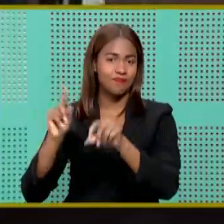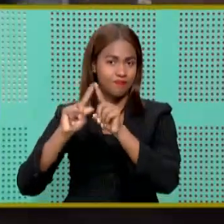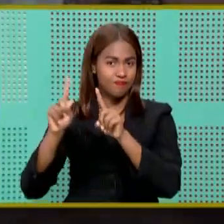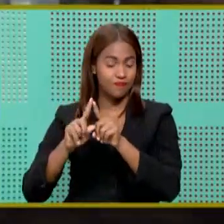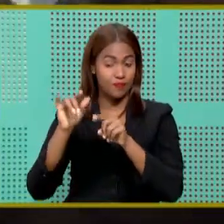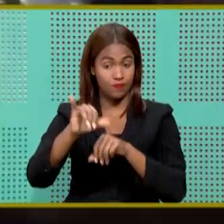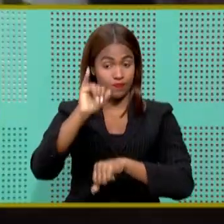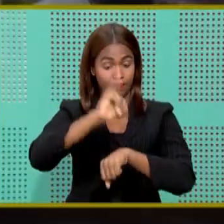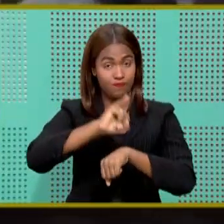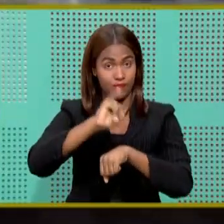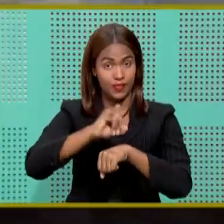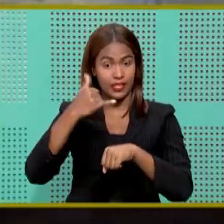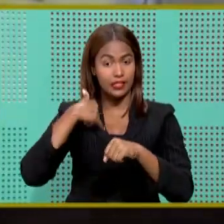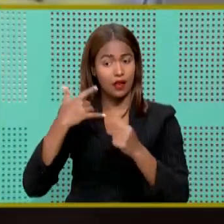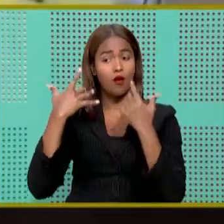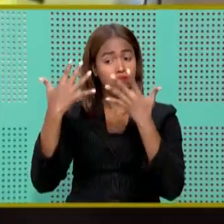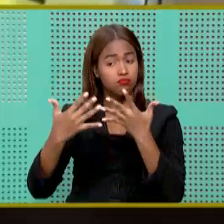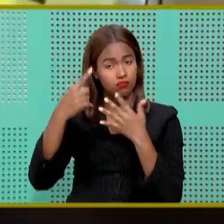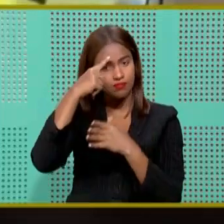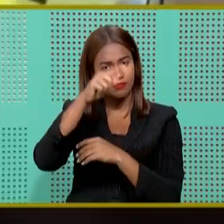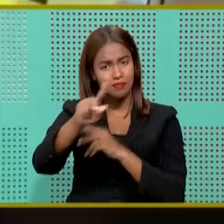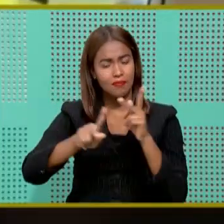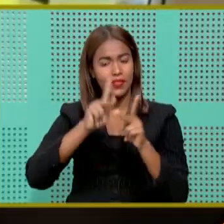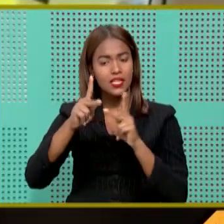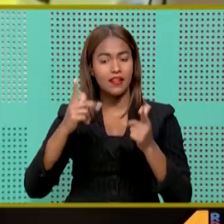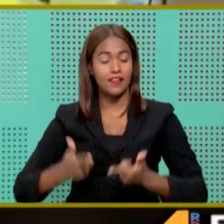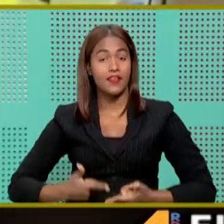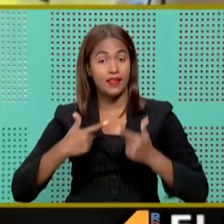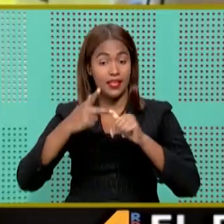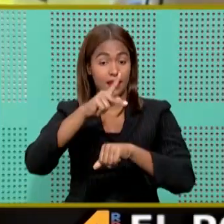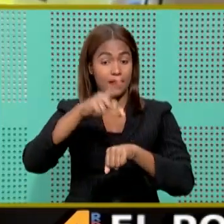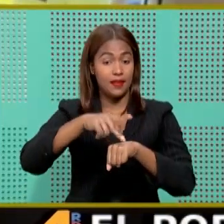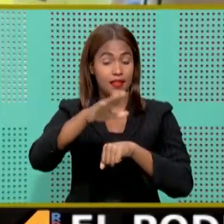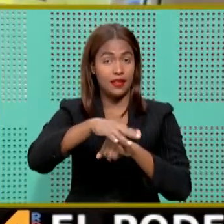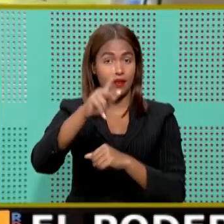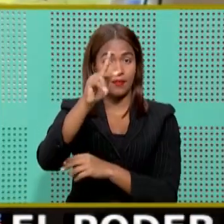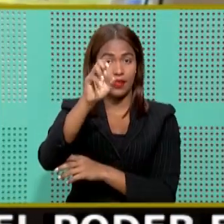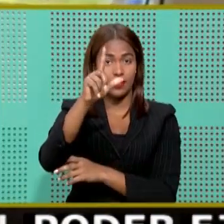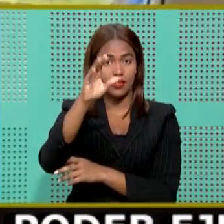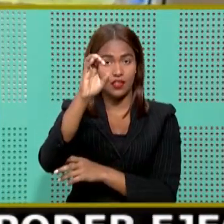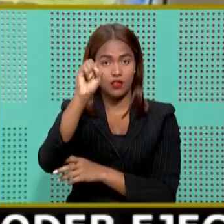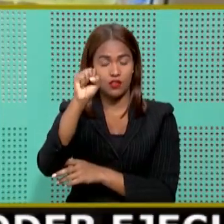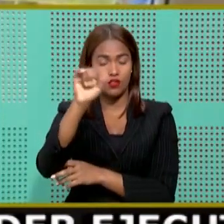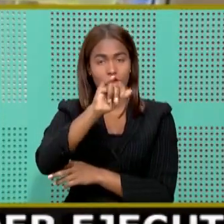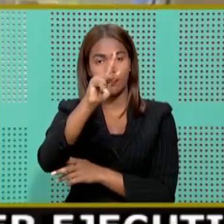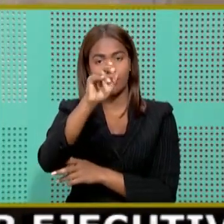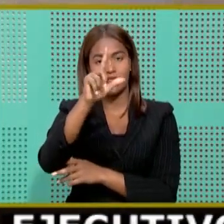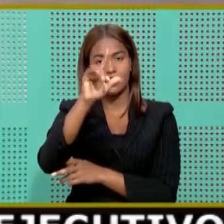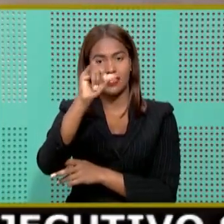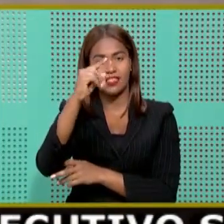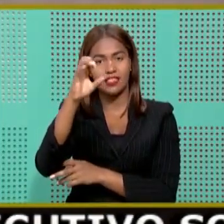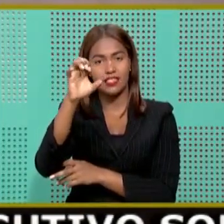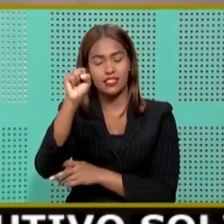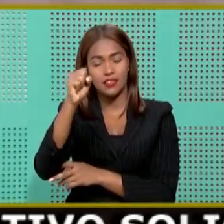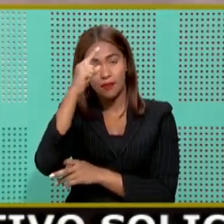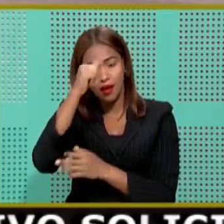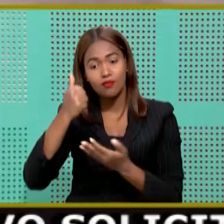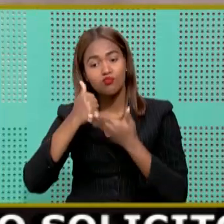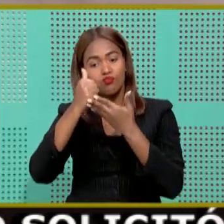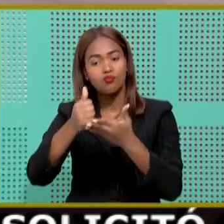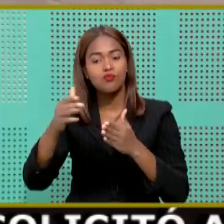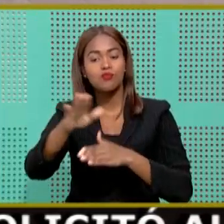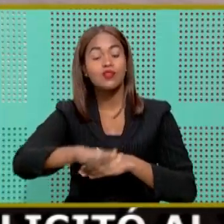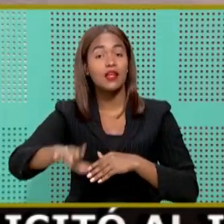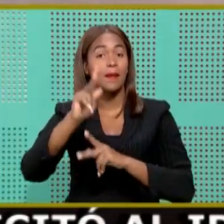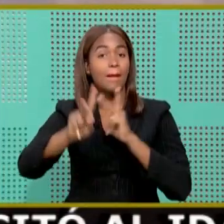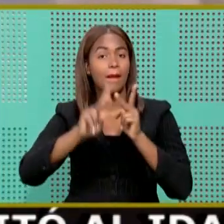templo, esperado por años por los residentes de la provincia, los peregrinos y los feligreses, impactará de forma positiva la zona